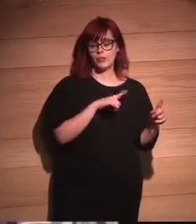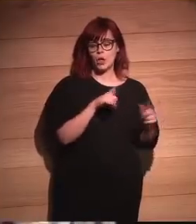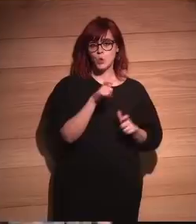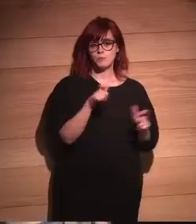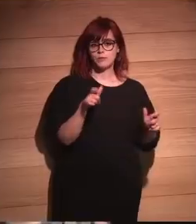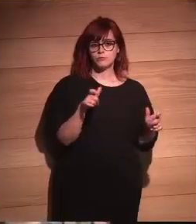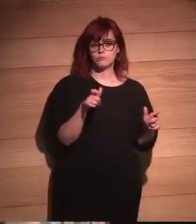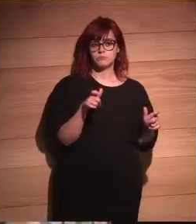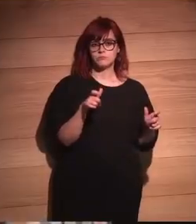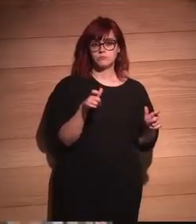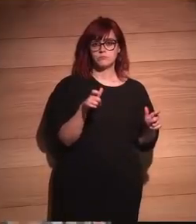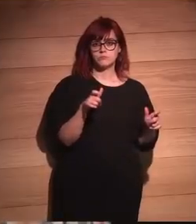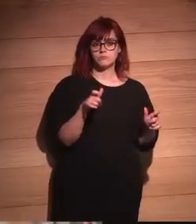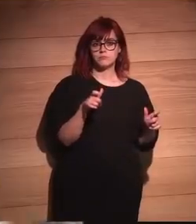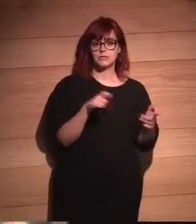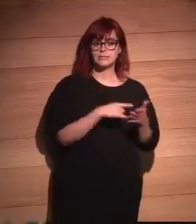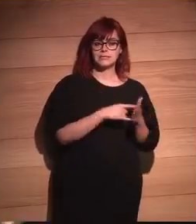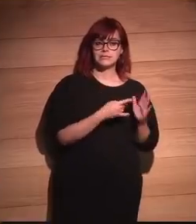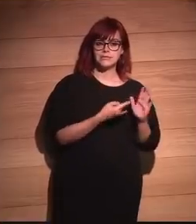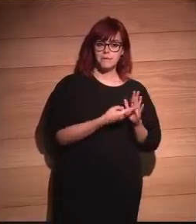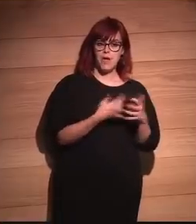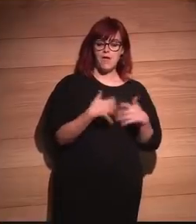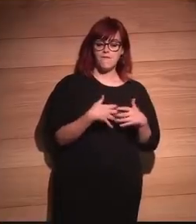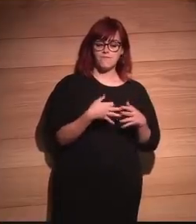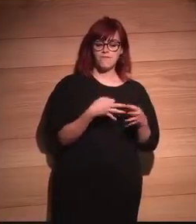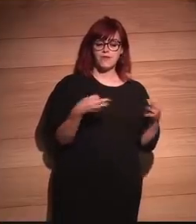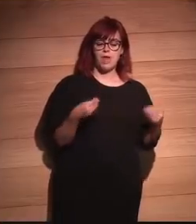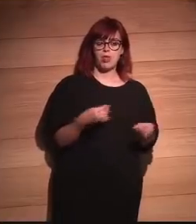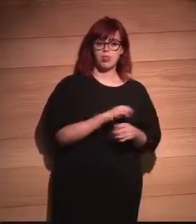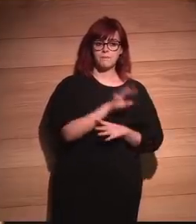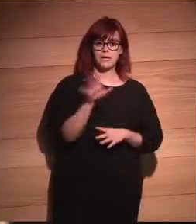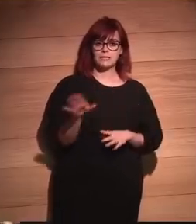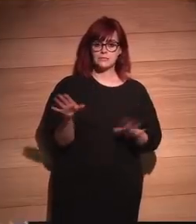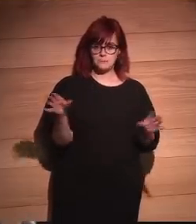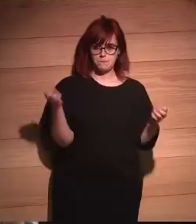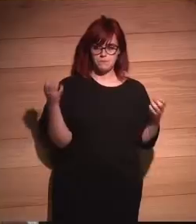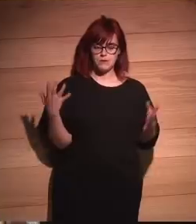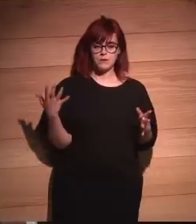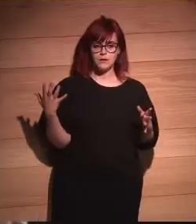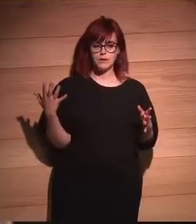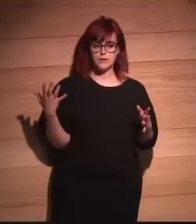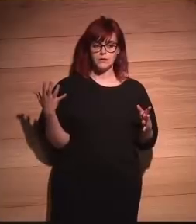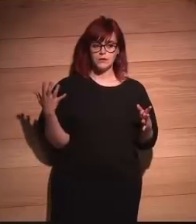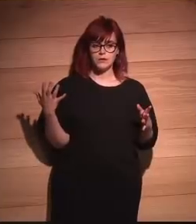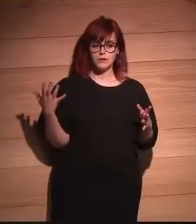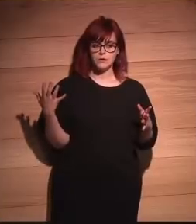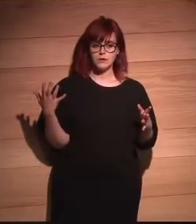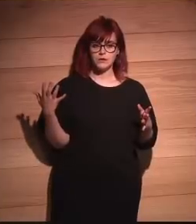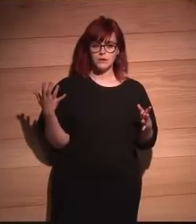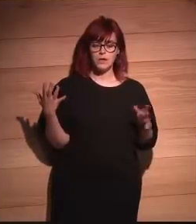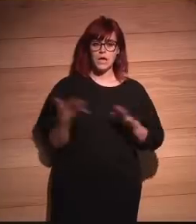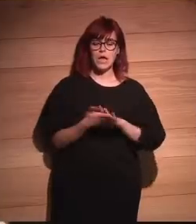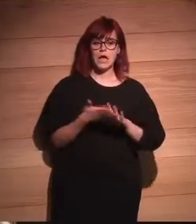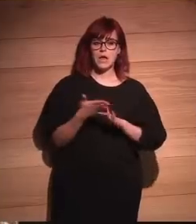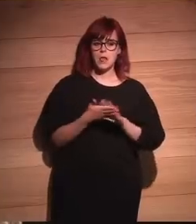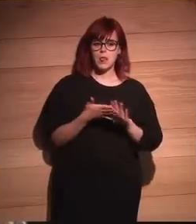humanos respecto a que un sistema era mucho más eficaz que el otro. Claro, la siguiente aproximación que ha hecho